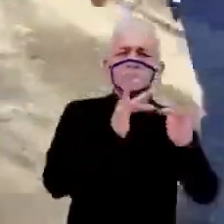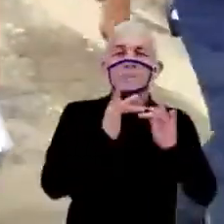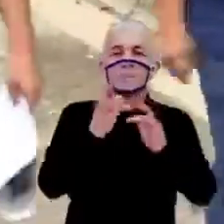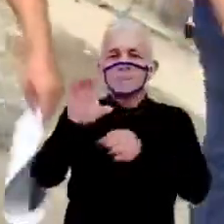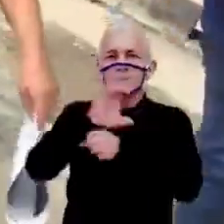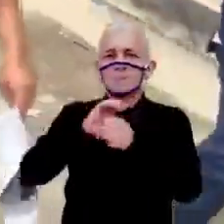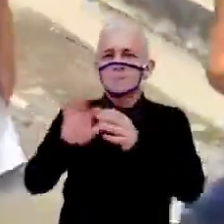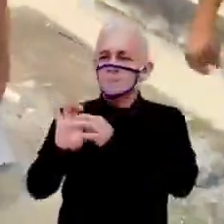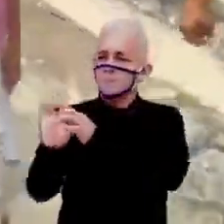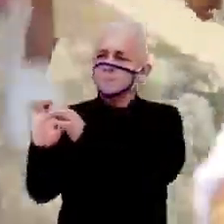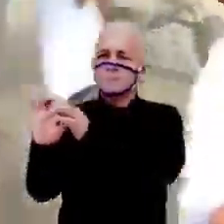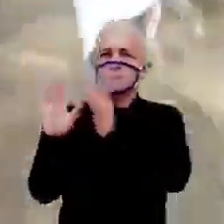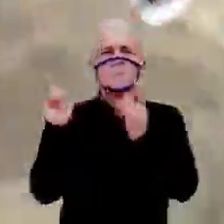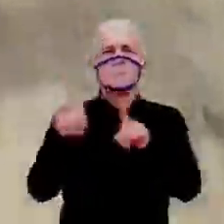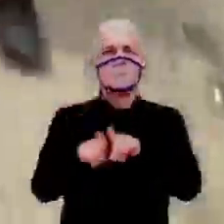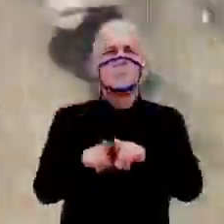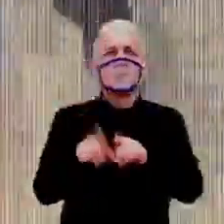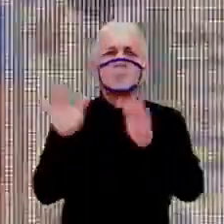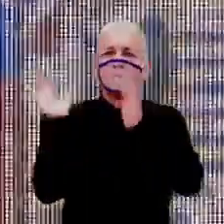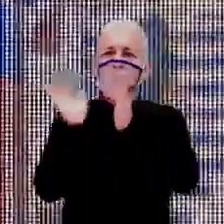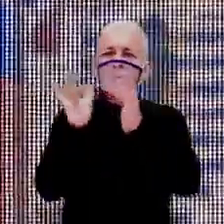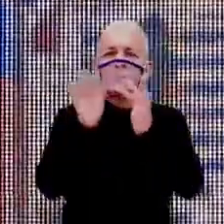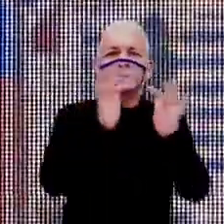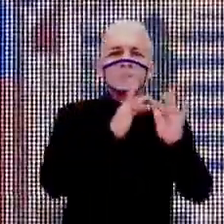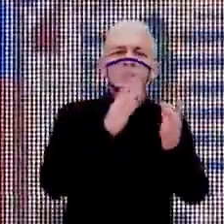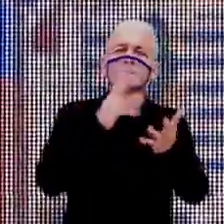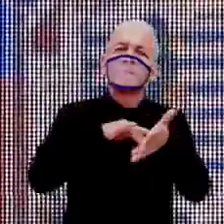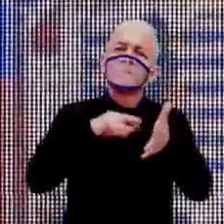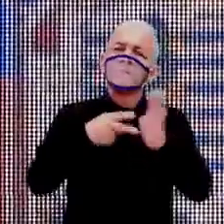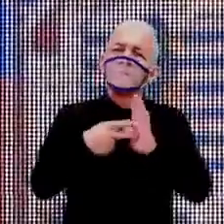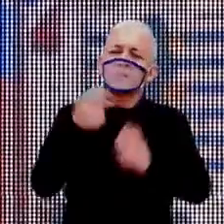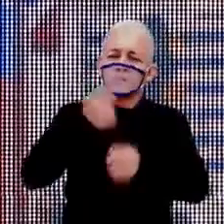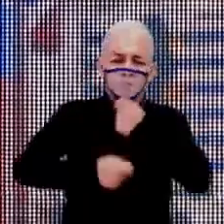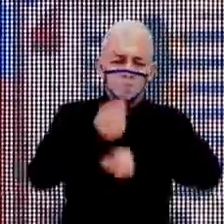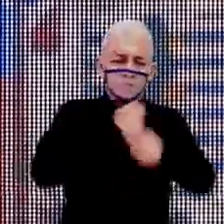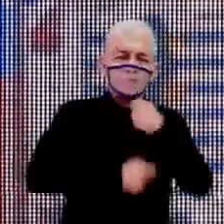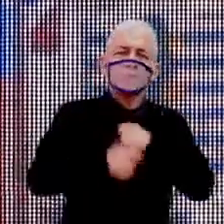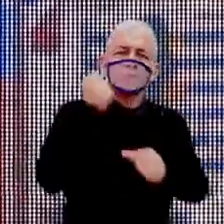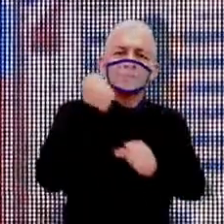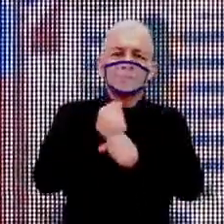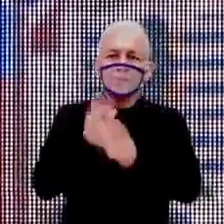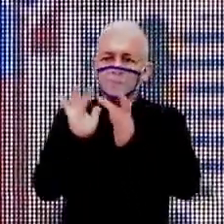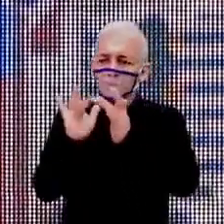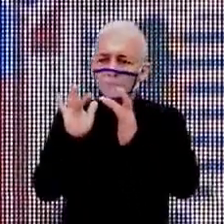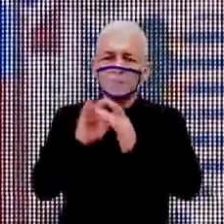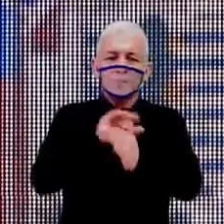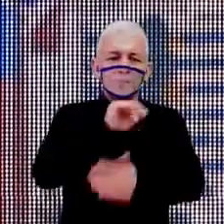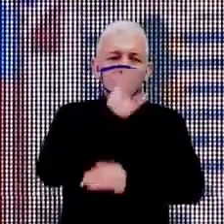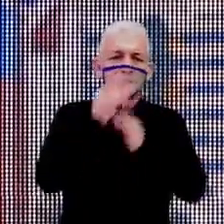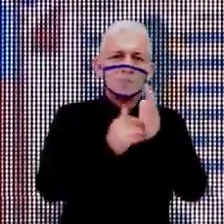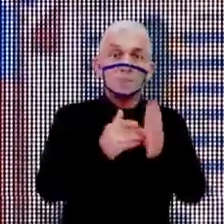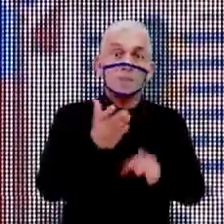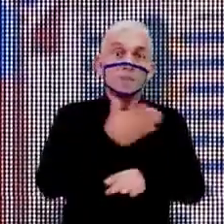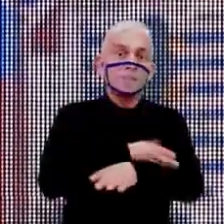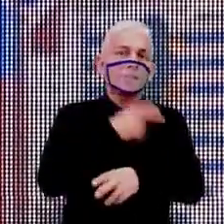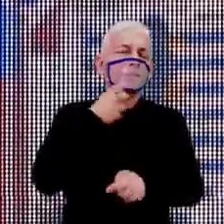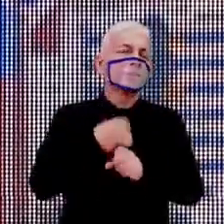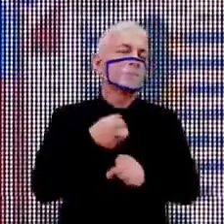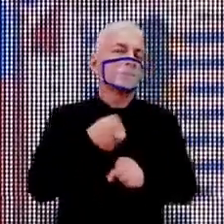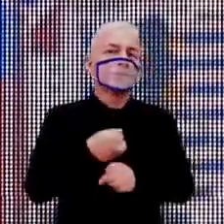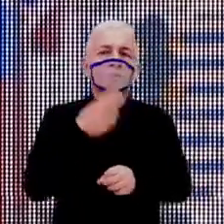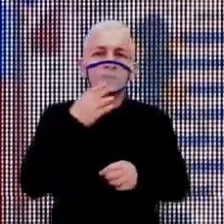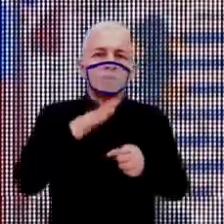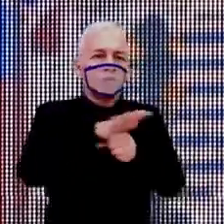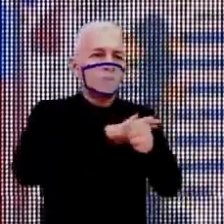la ciudad, a los sitios de trabajo, a los sitios de comercio, al centro de la ciudad. Porque anteriormente, si usted entraba